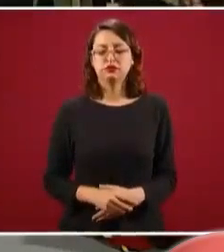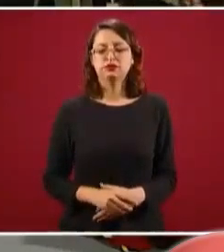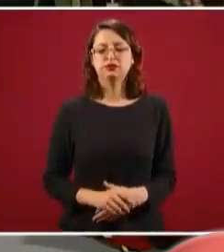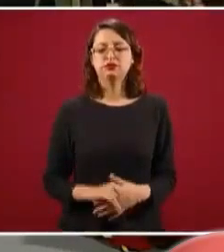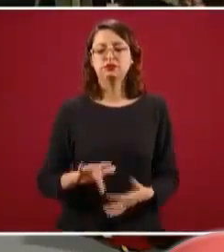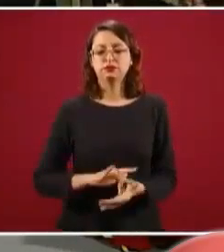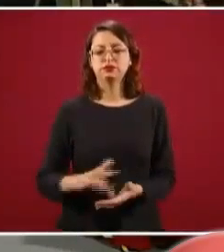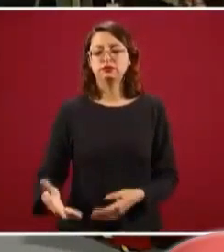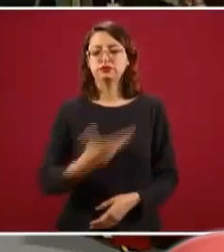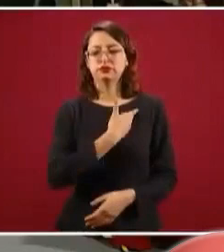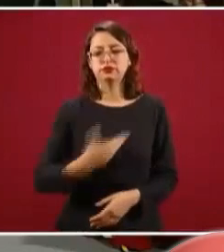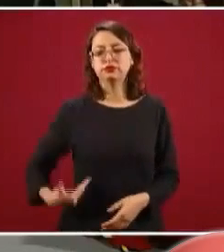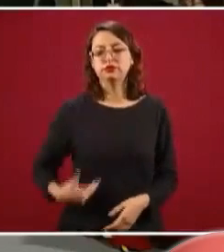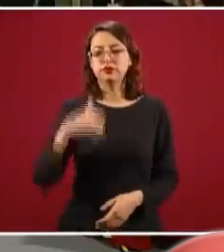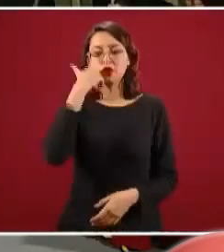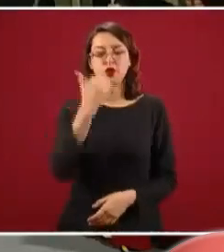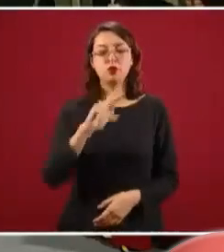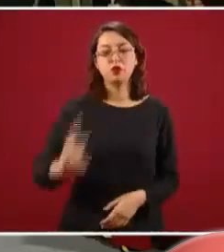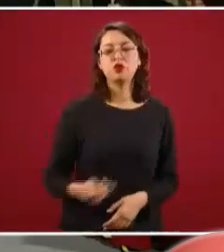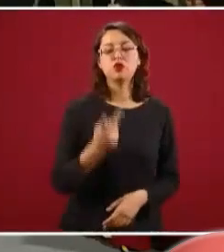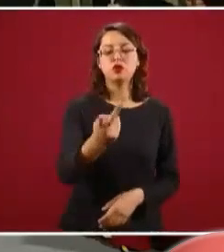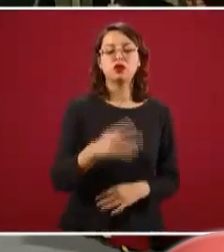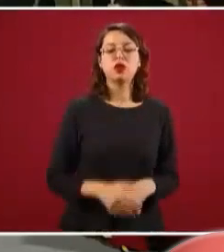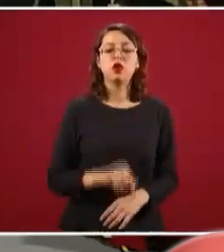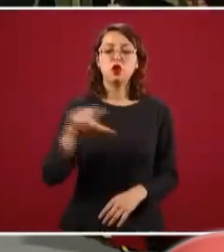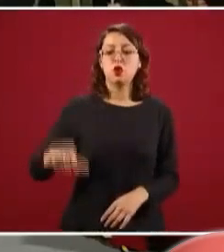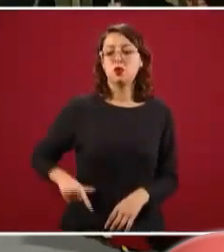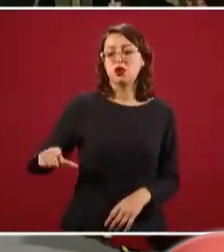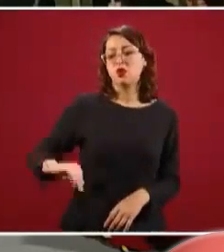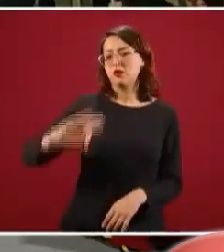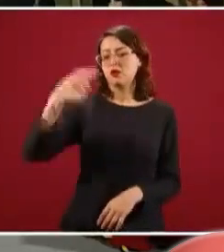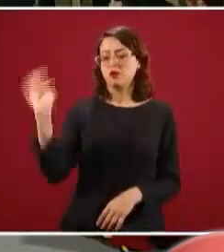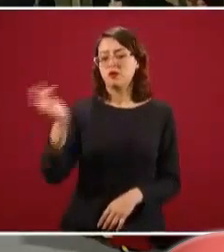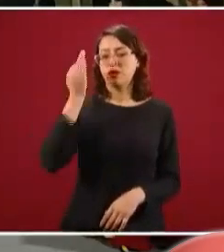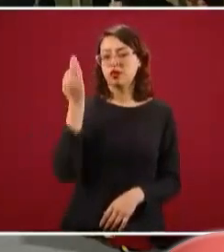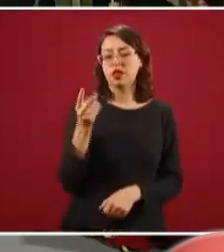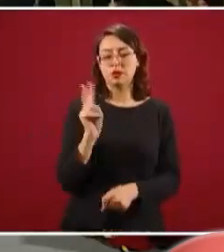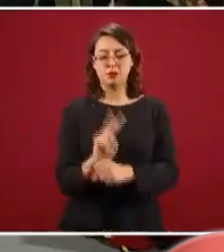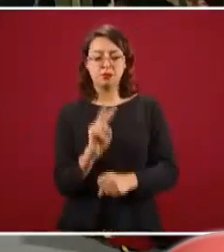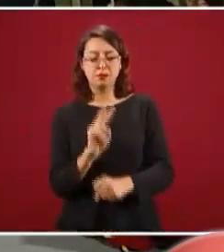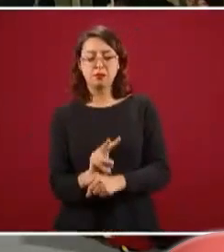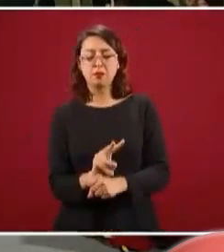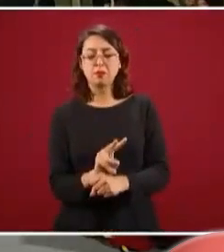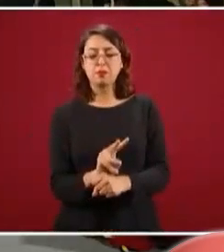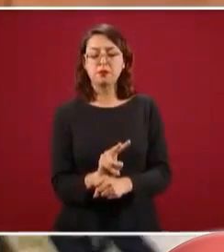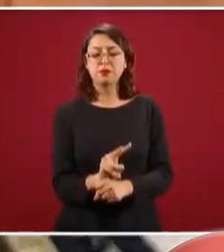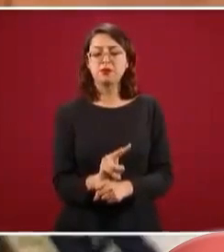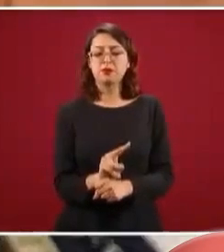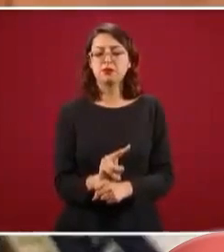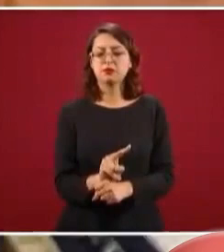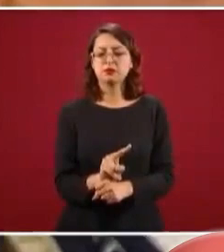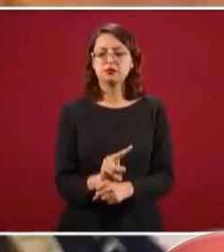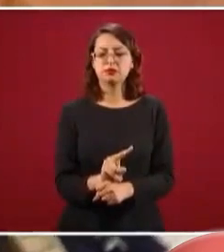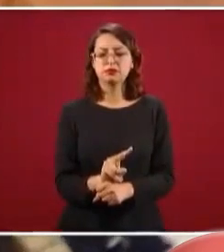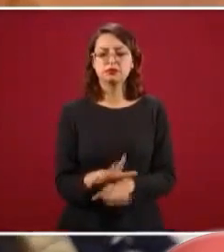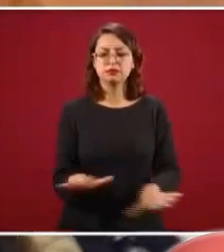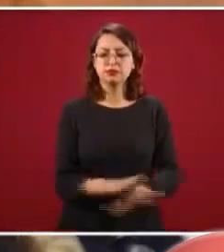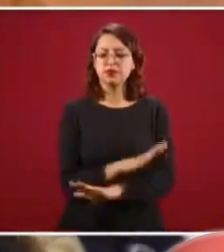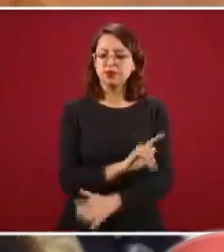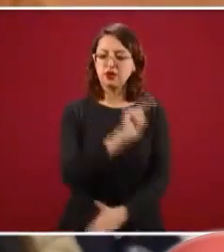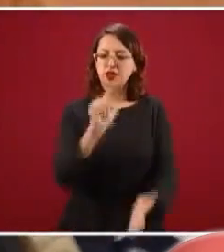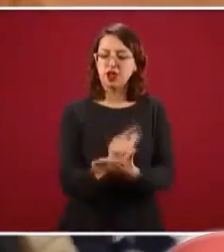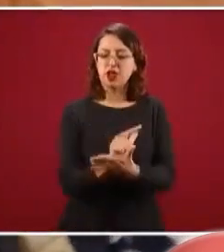Gracias, presidente. Quisiera preguntarles de qué manera el gobierno federal va a vigilar que se cumpla con lo estipulado en la reforma